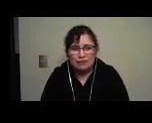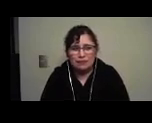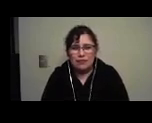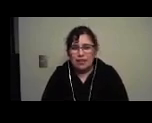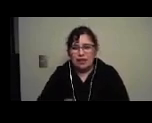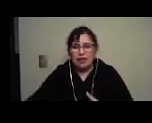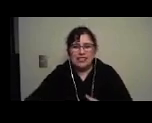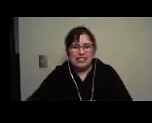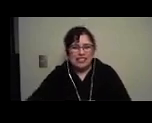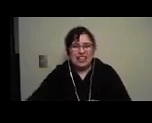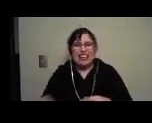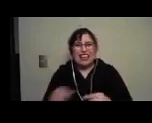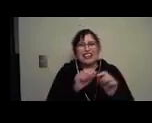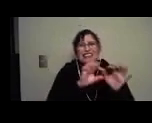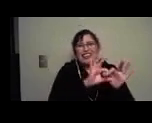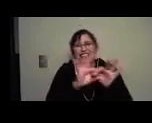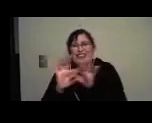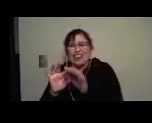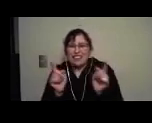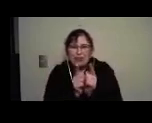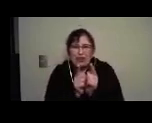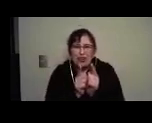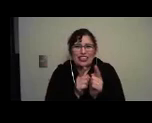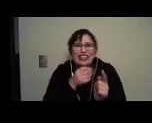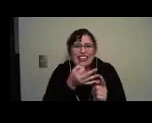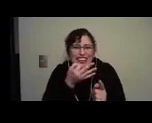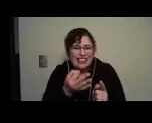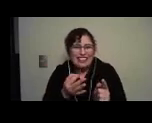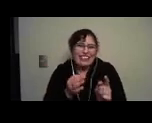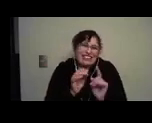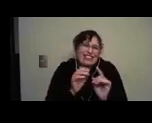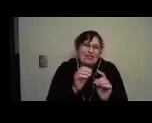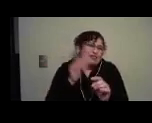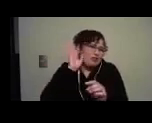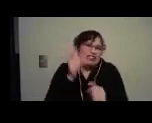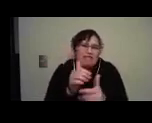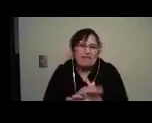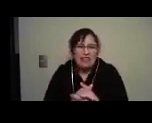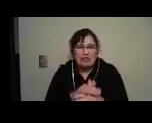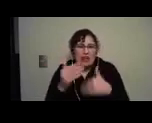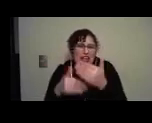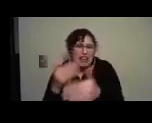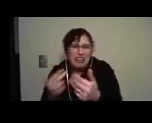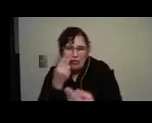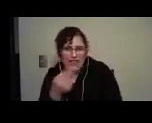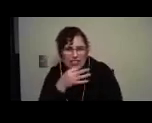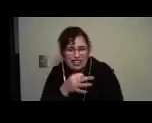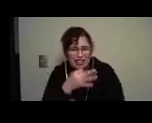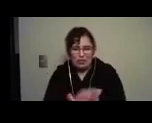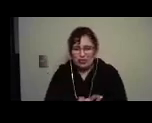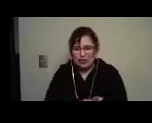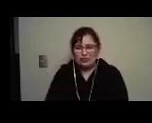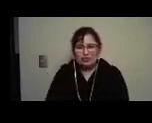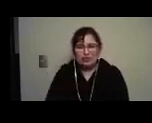Al parecer sí. Sí, es que si es una frase como cortita que dice, se escucha bien. Pero hay que ver cómo avanza